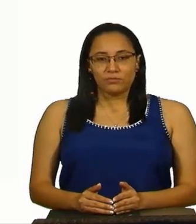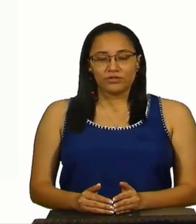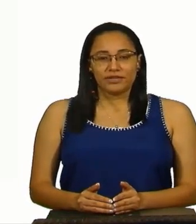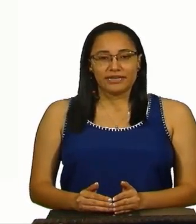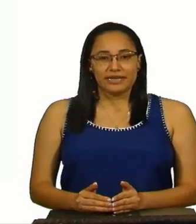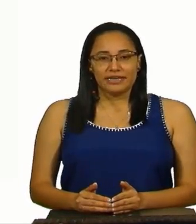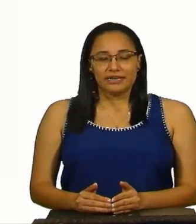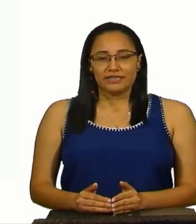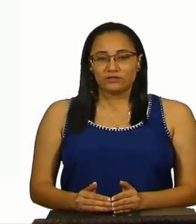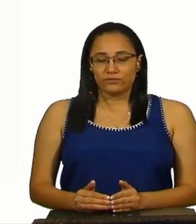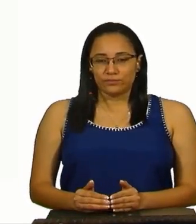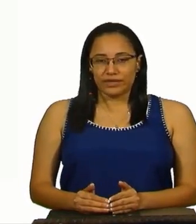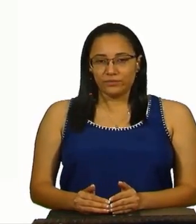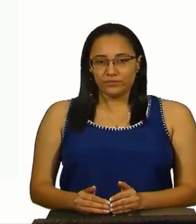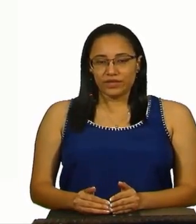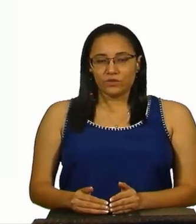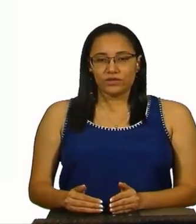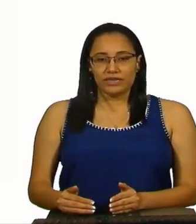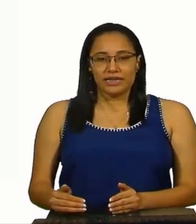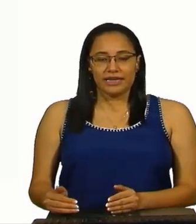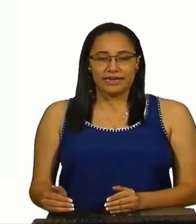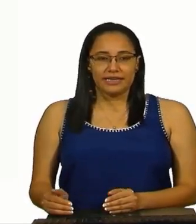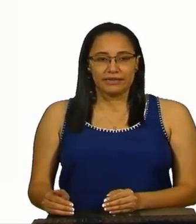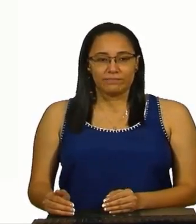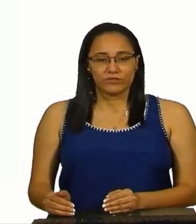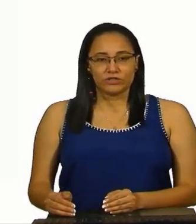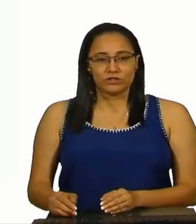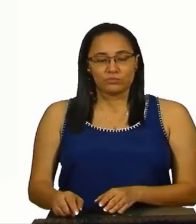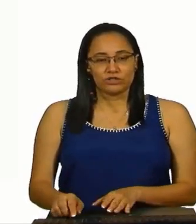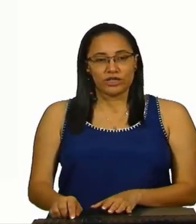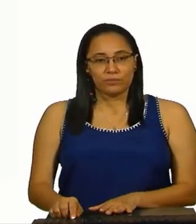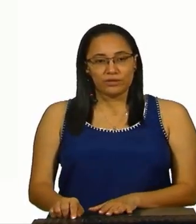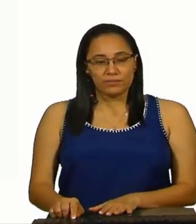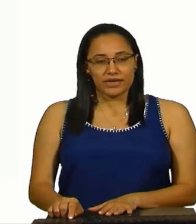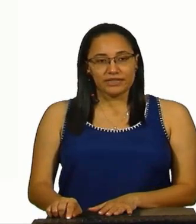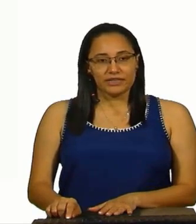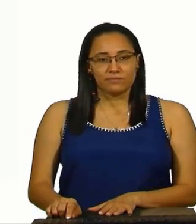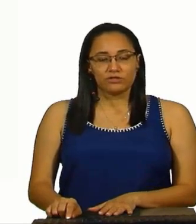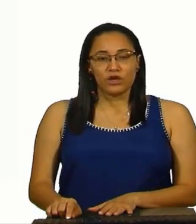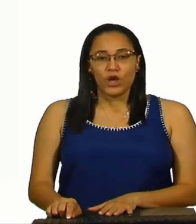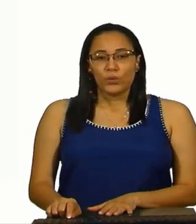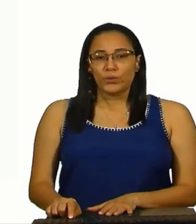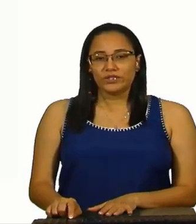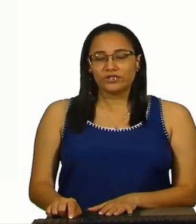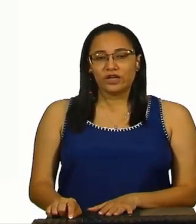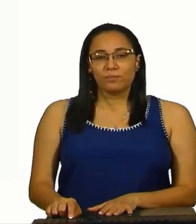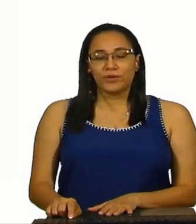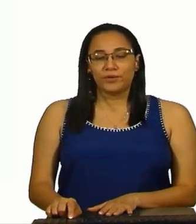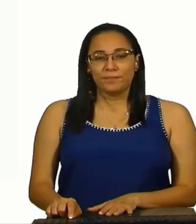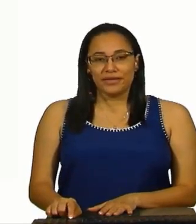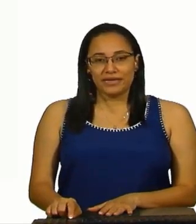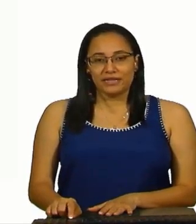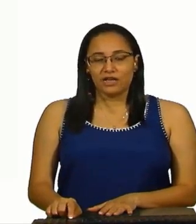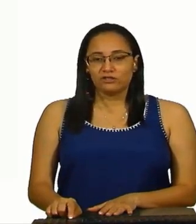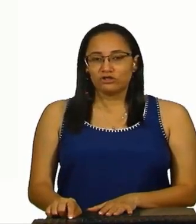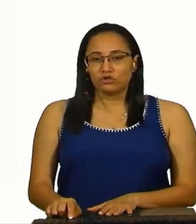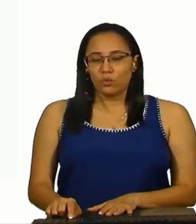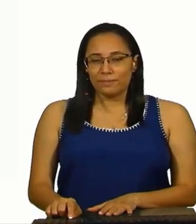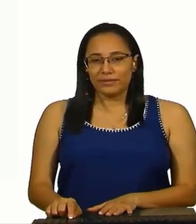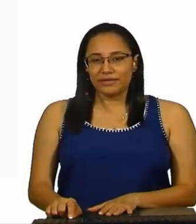el verbo tiene que ir en su forma gerundia con ing. Entonces, como ustedes pueden ver ahí, tenemos we do not